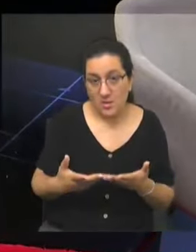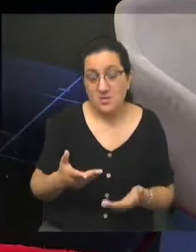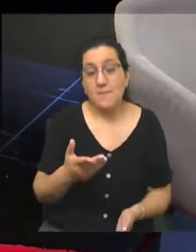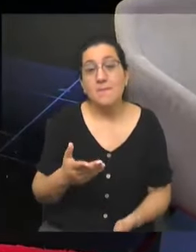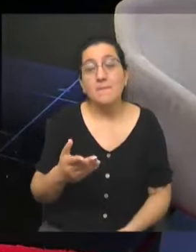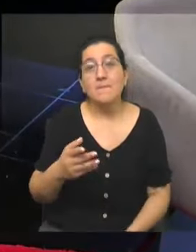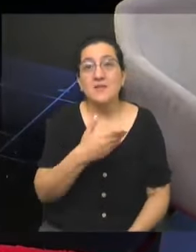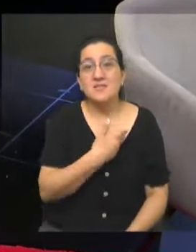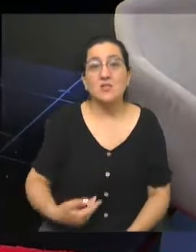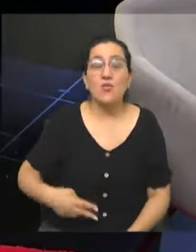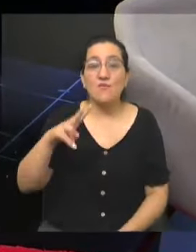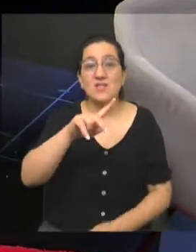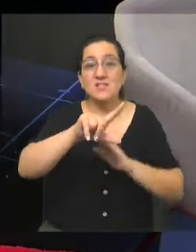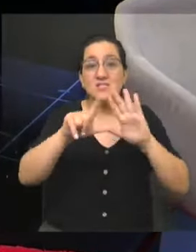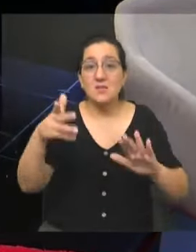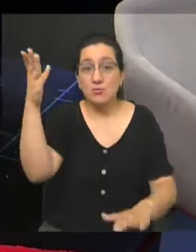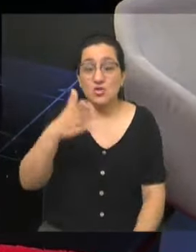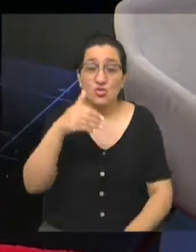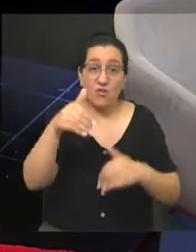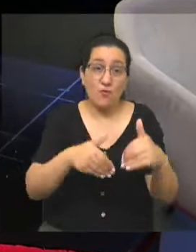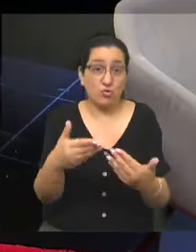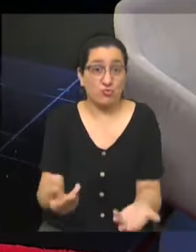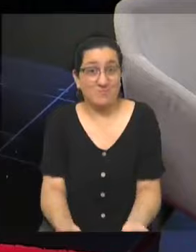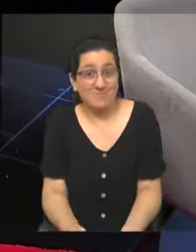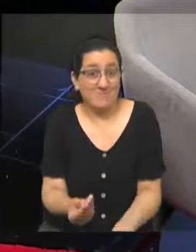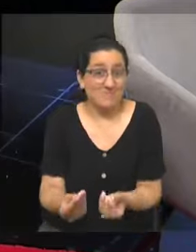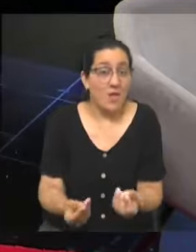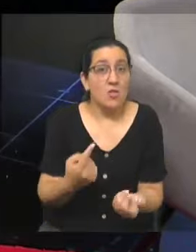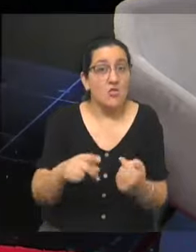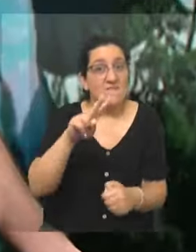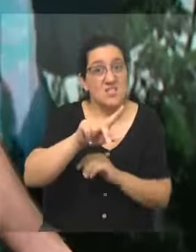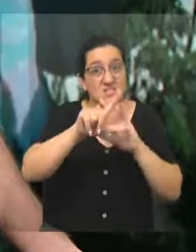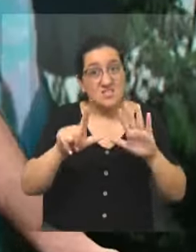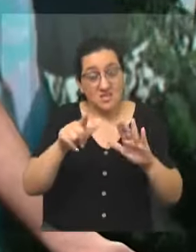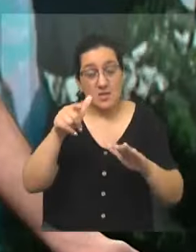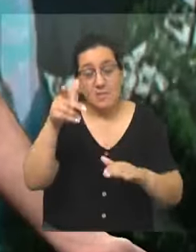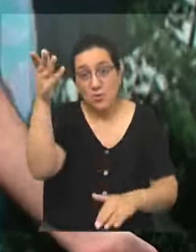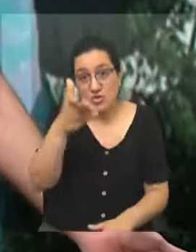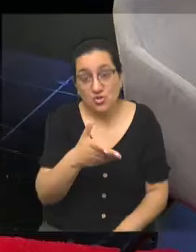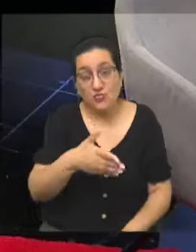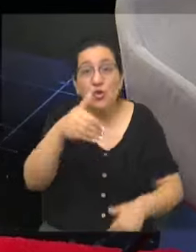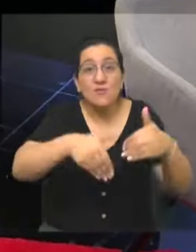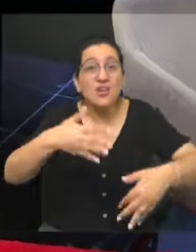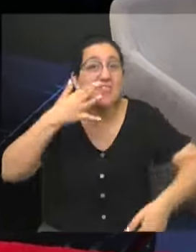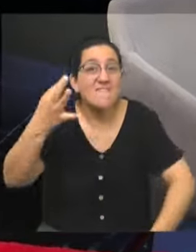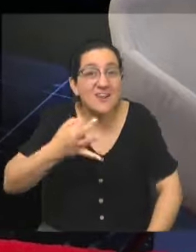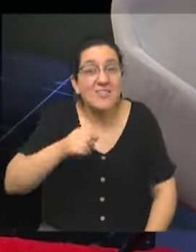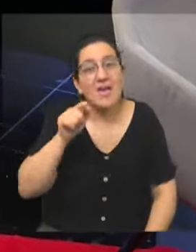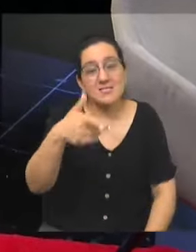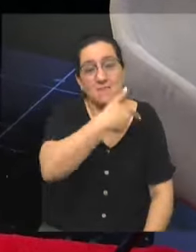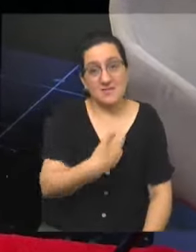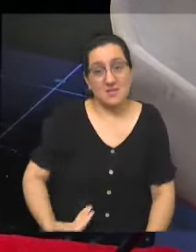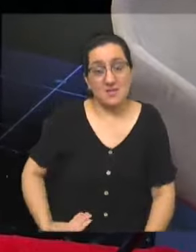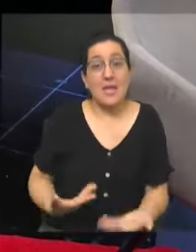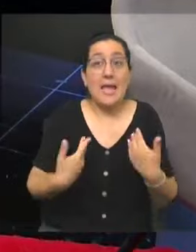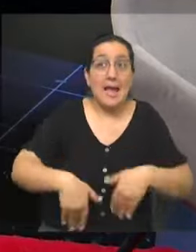un 27% de votos en una primera vuelta. Entonces el 27% fue que votó verdaderamente a ese presidente.